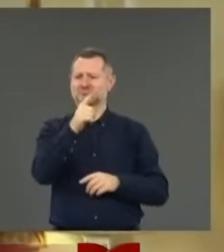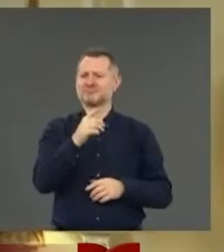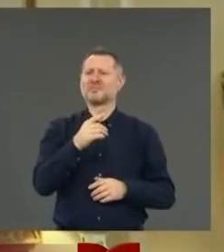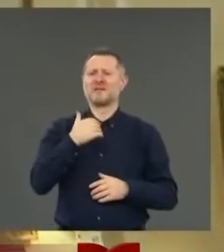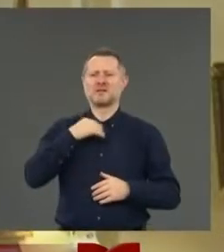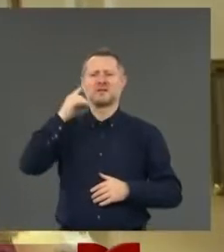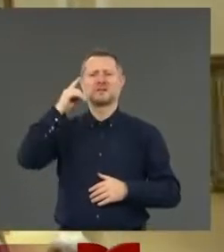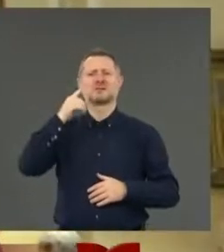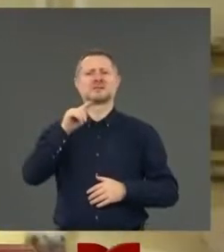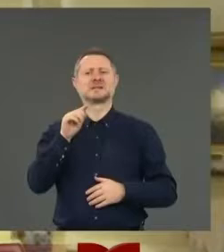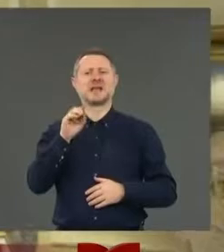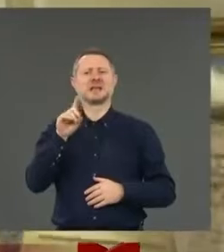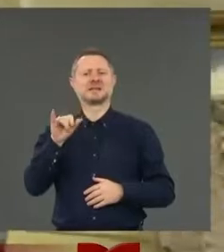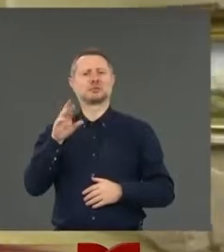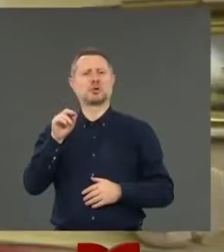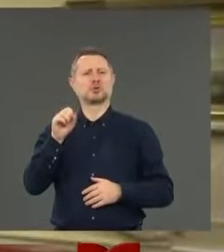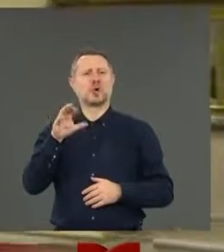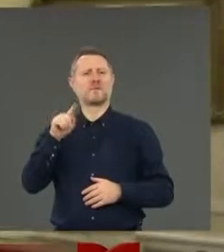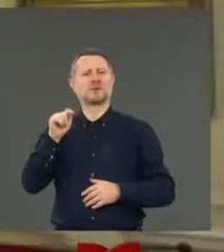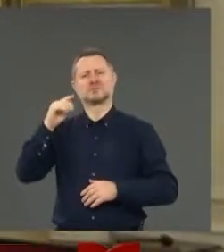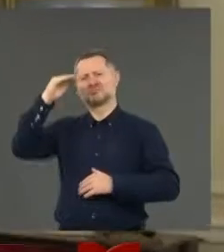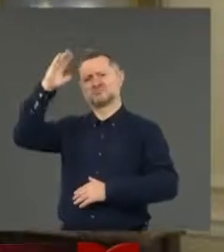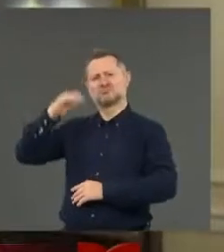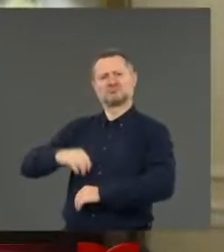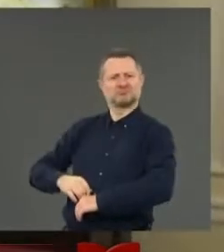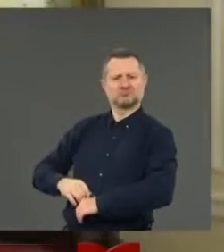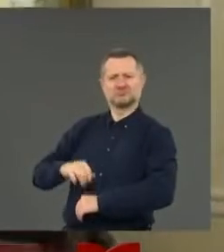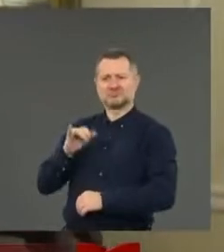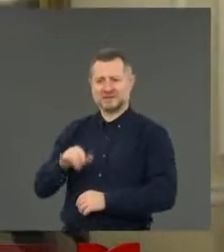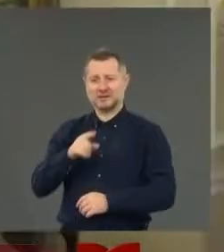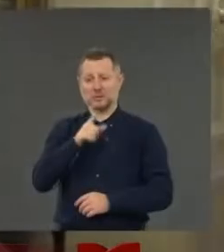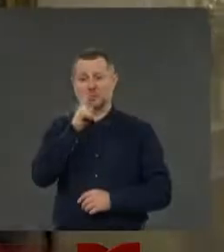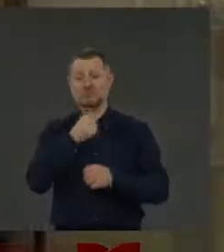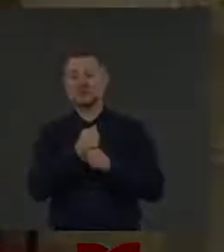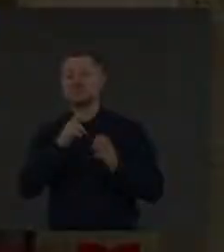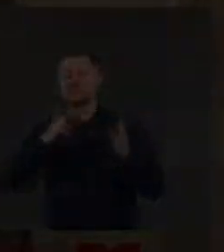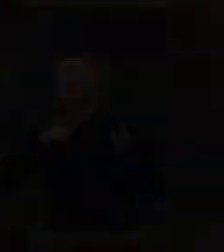Está hablando del busto de Roosevelt.